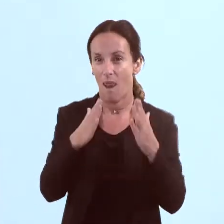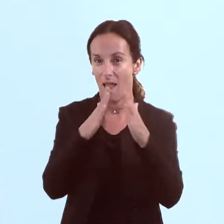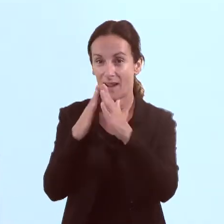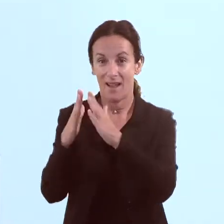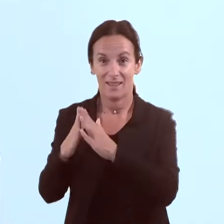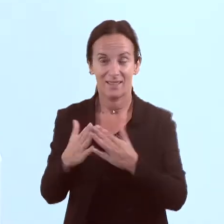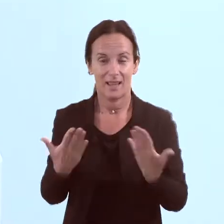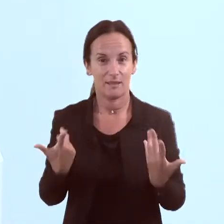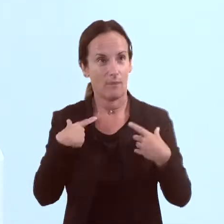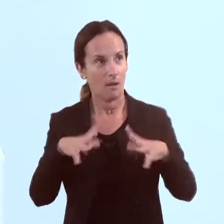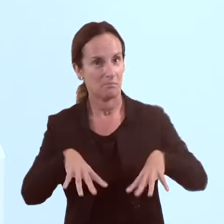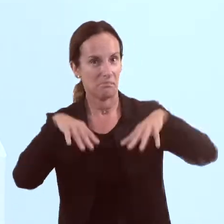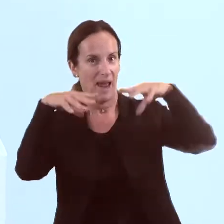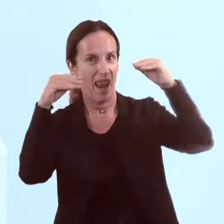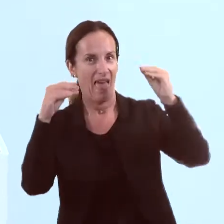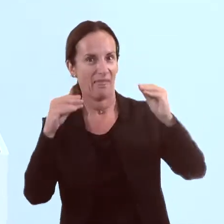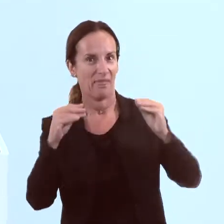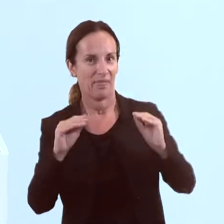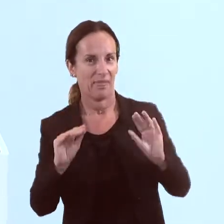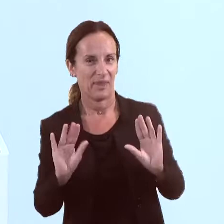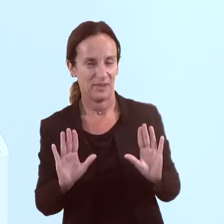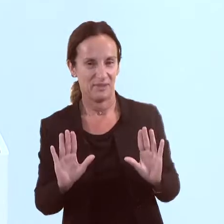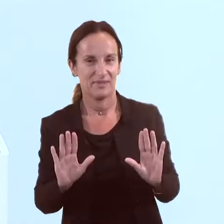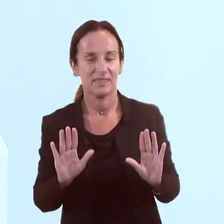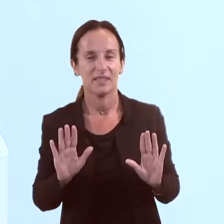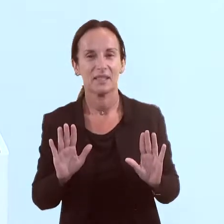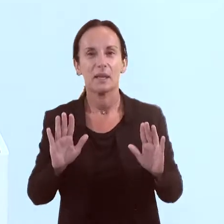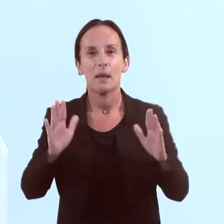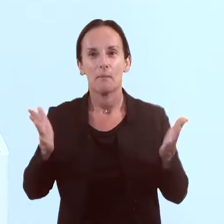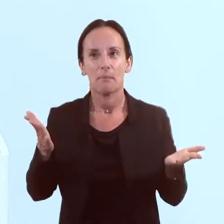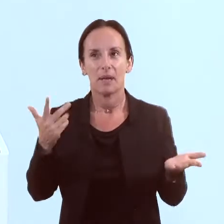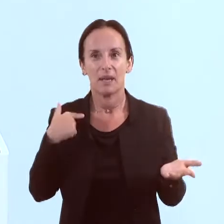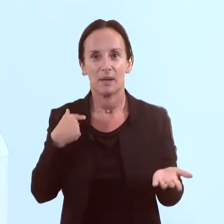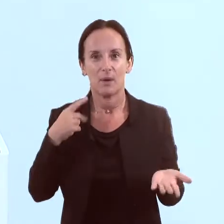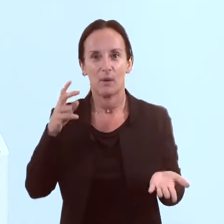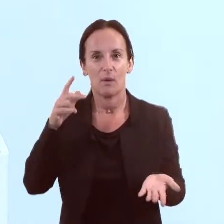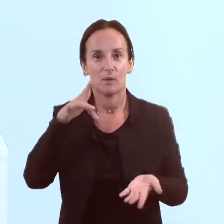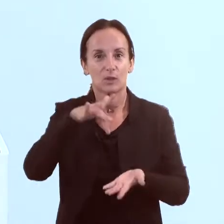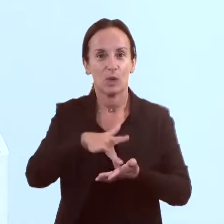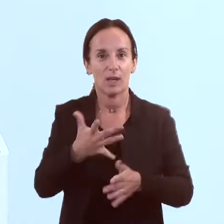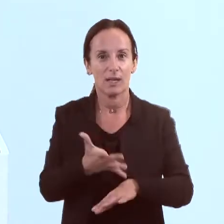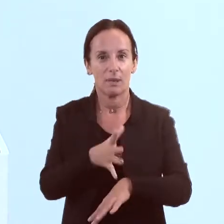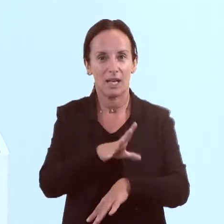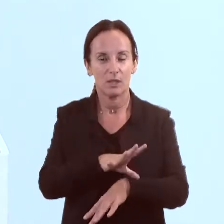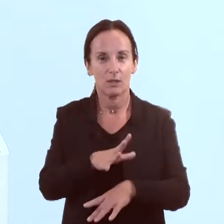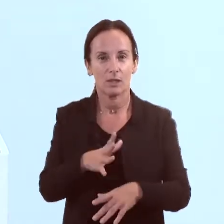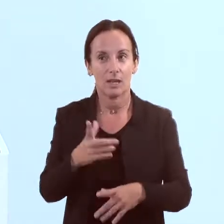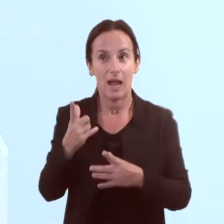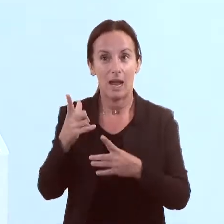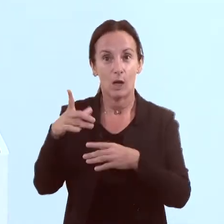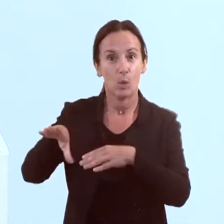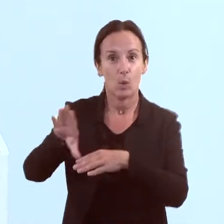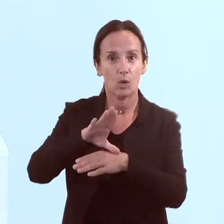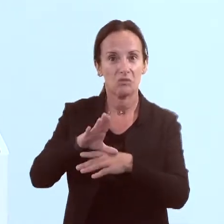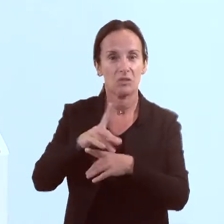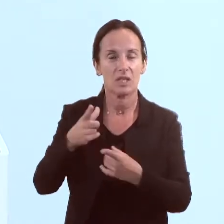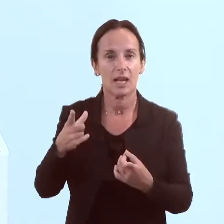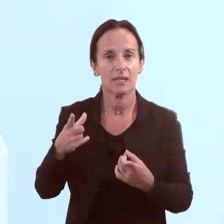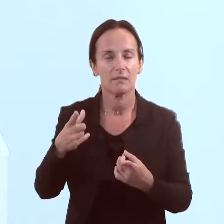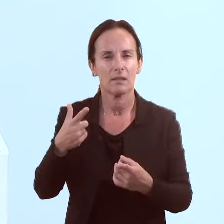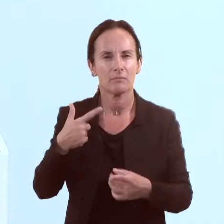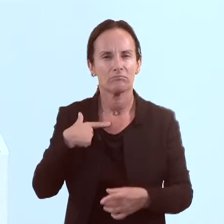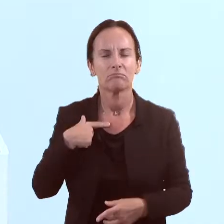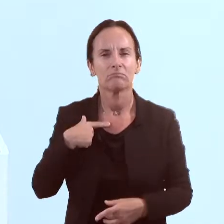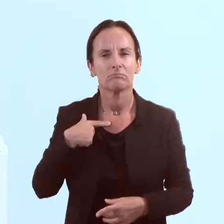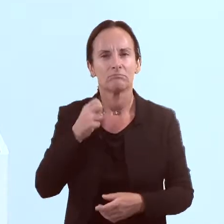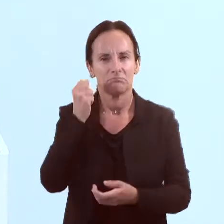en un palacio, pero sí por estar en Mallorca con una institución que apostó por acabar con el sinhogarismo y que lleva